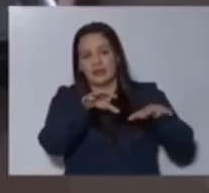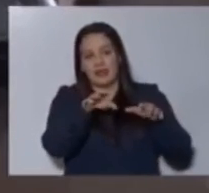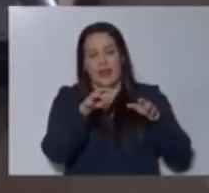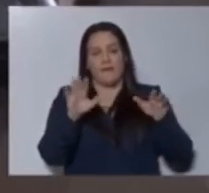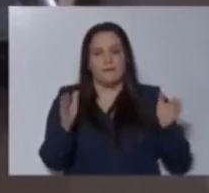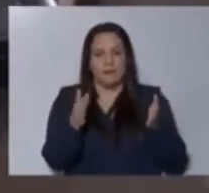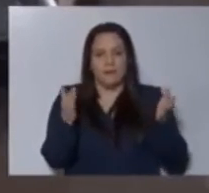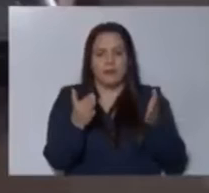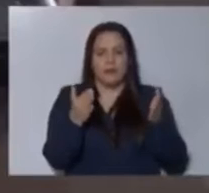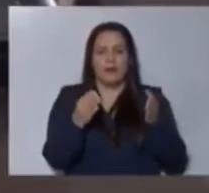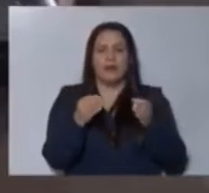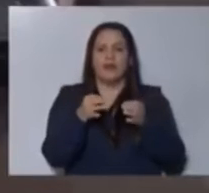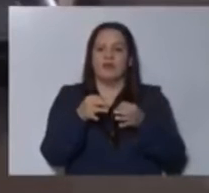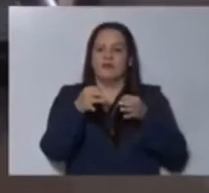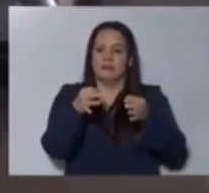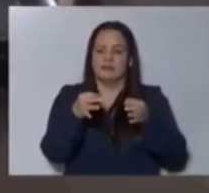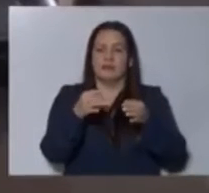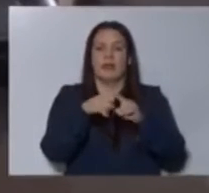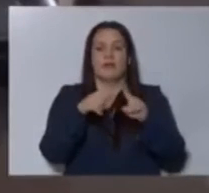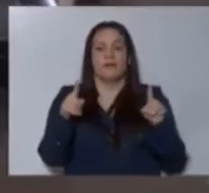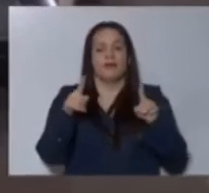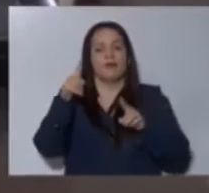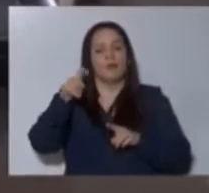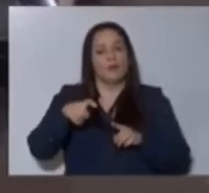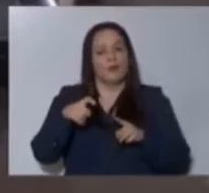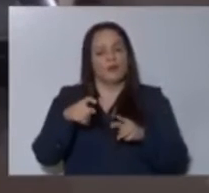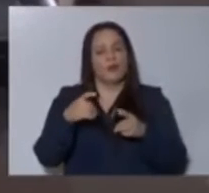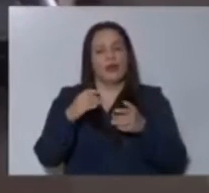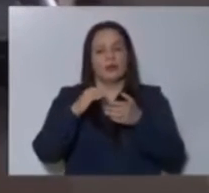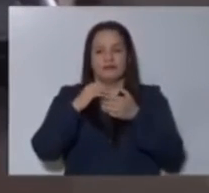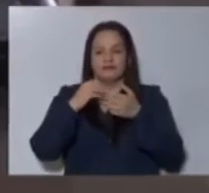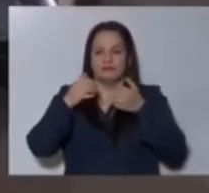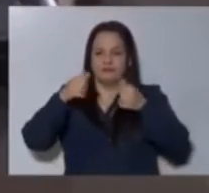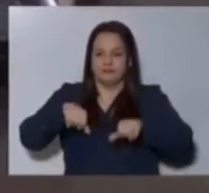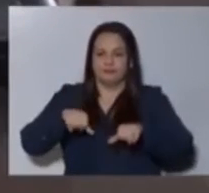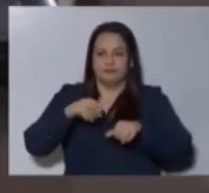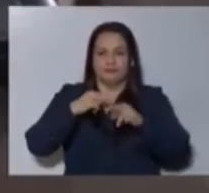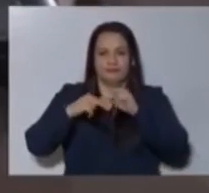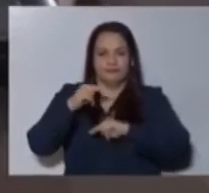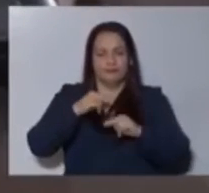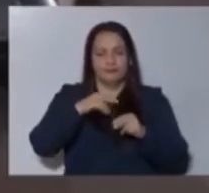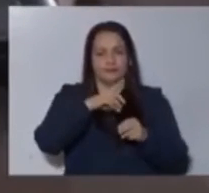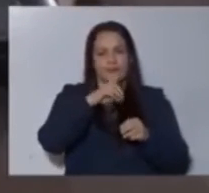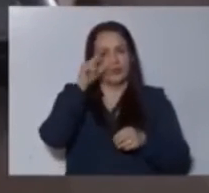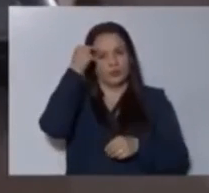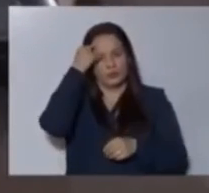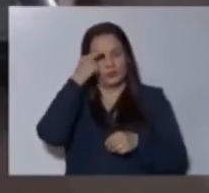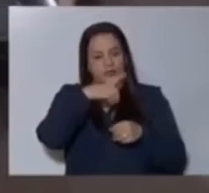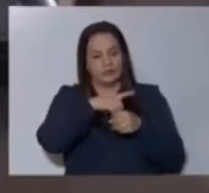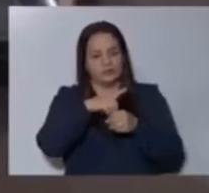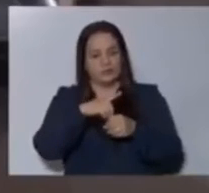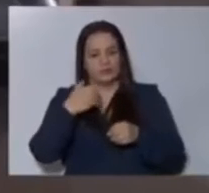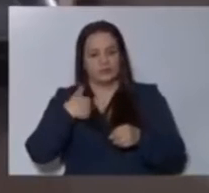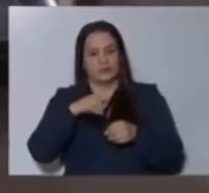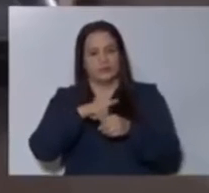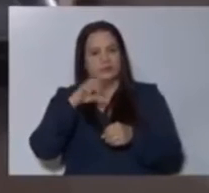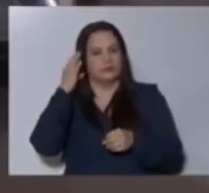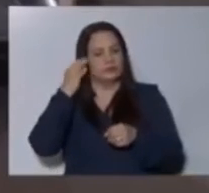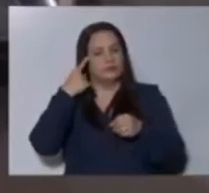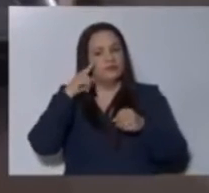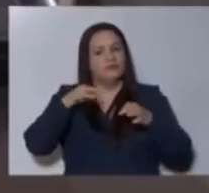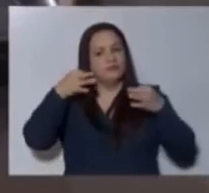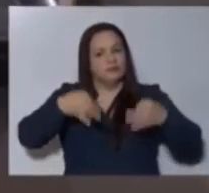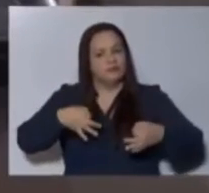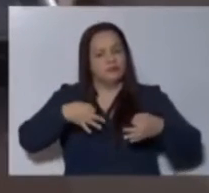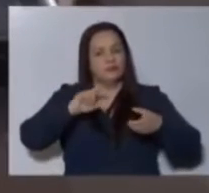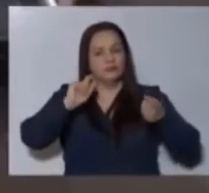una nueva generación que tenemos que conciliar entre el gobierno y los diputados y diputadas para concretarlo, modernización